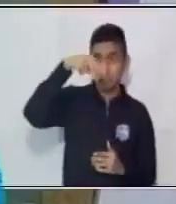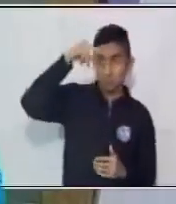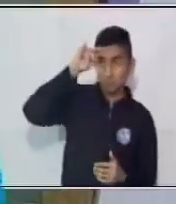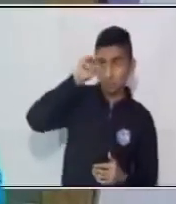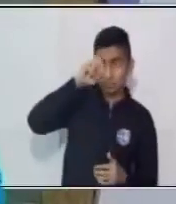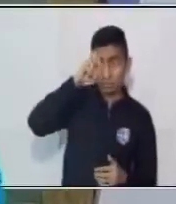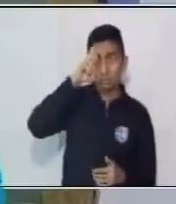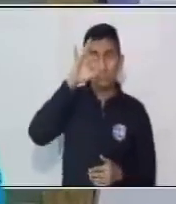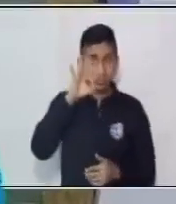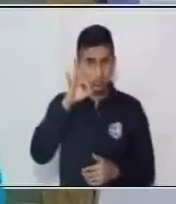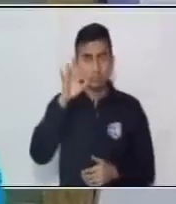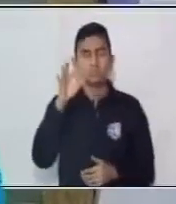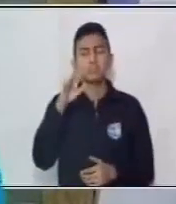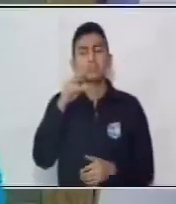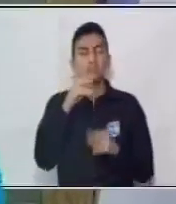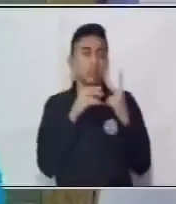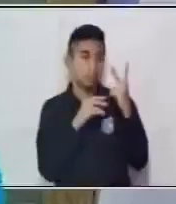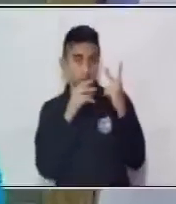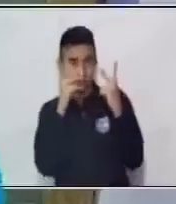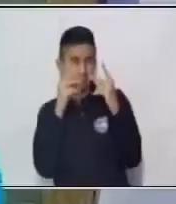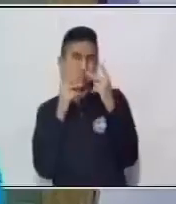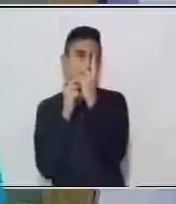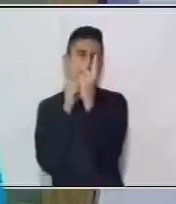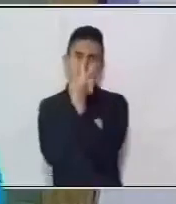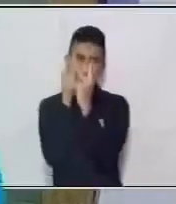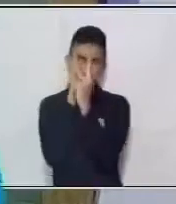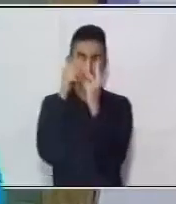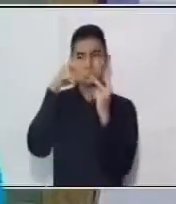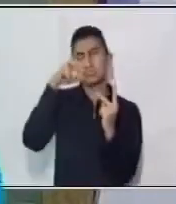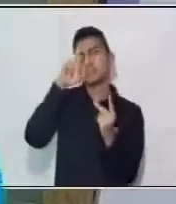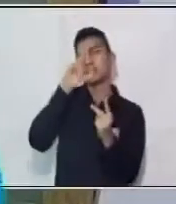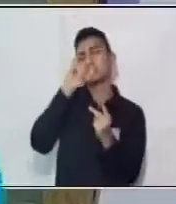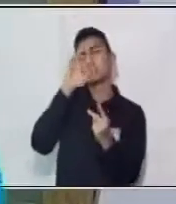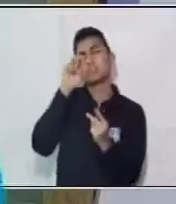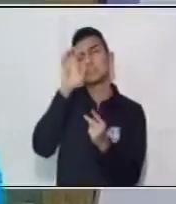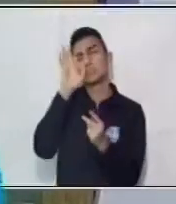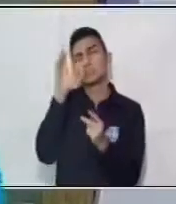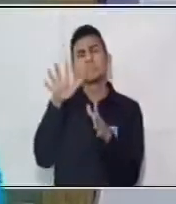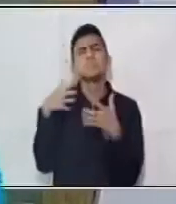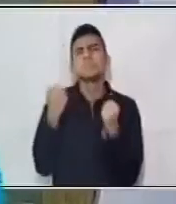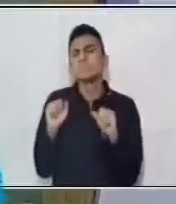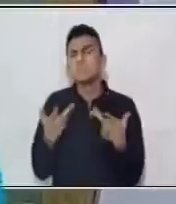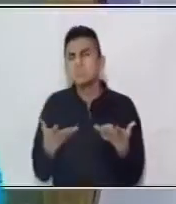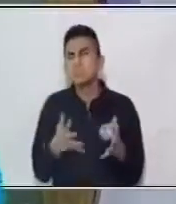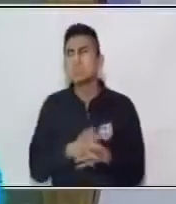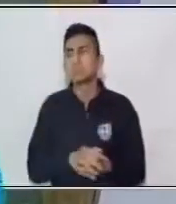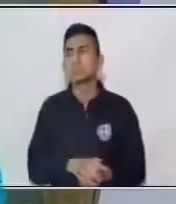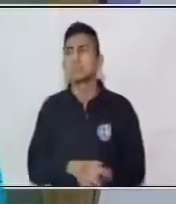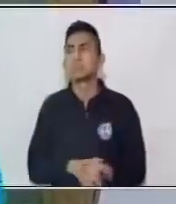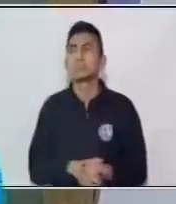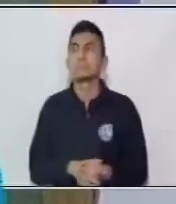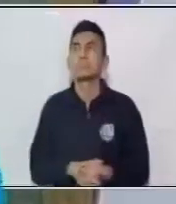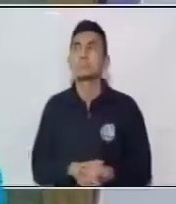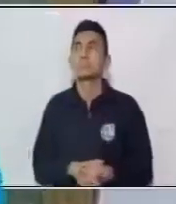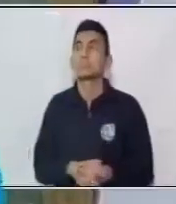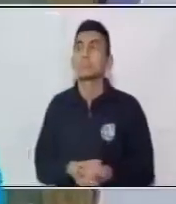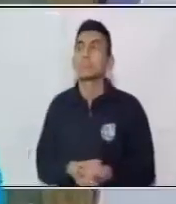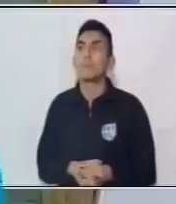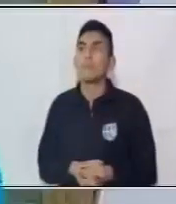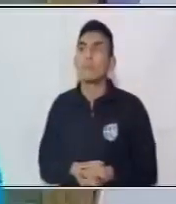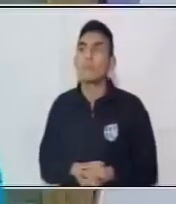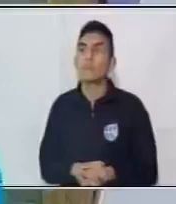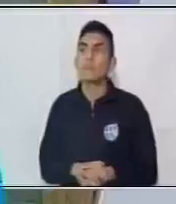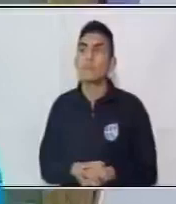Si los dos números que estamos investigando son números primos, por ejemplo, si es